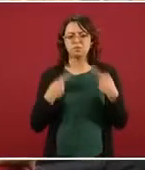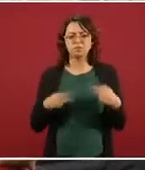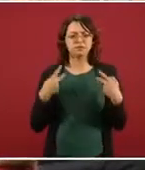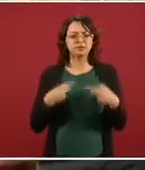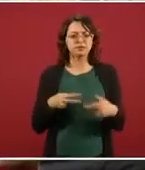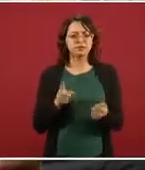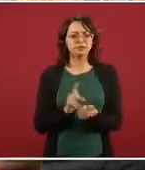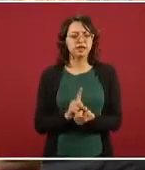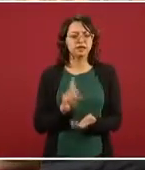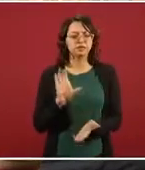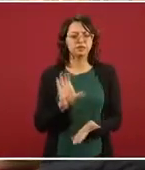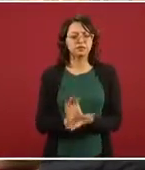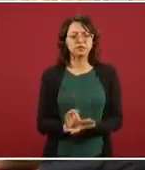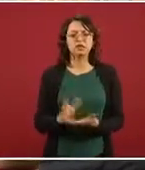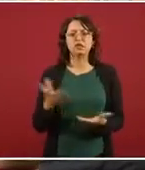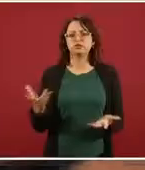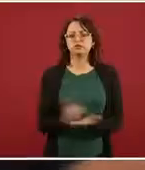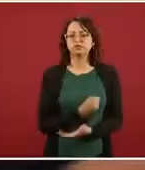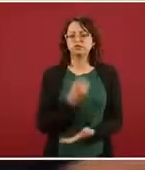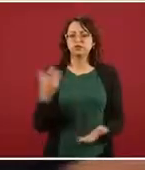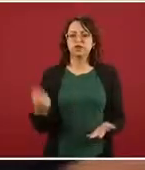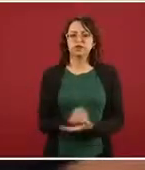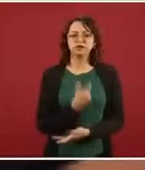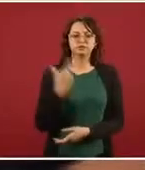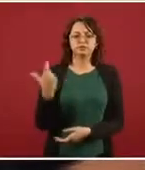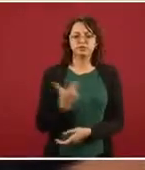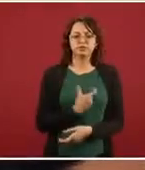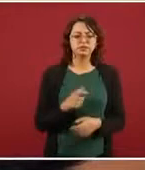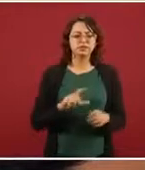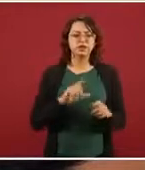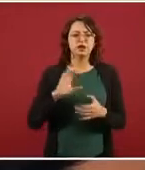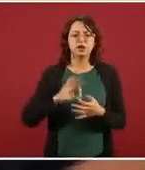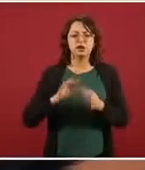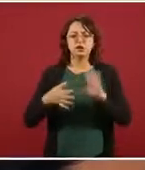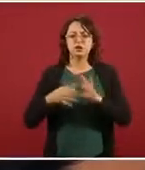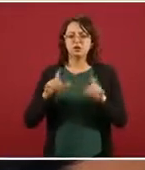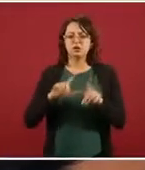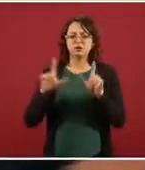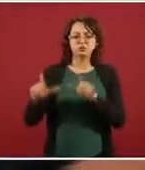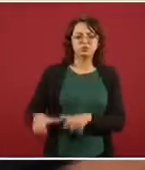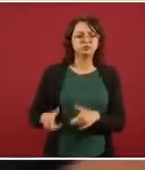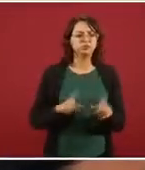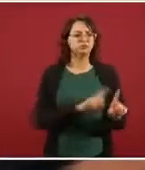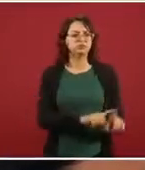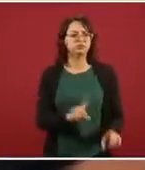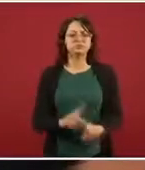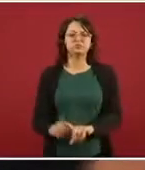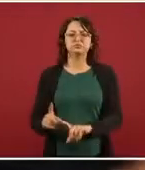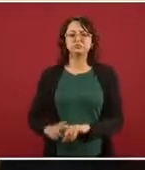discapacitados que ganan muchas medallas en las Olimpiadas Paralímpicas. Entonces, esa sería mi